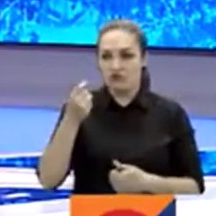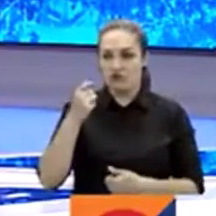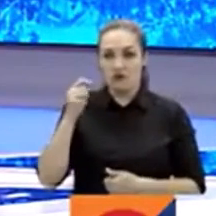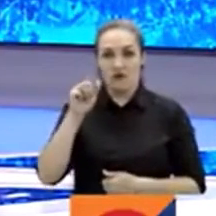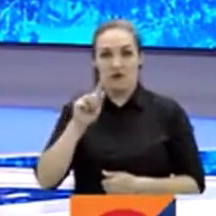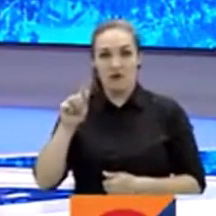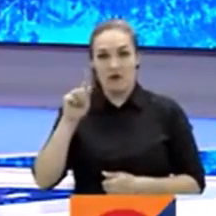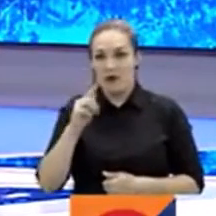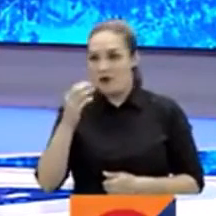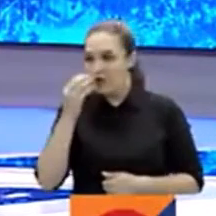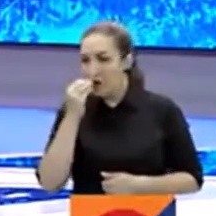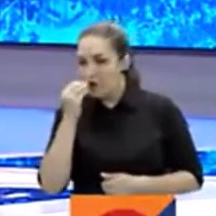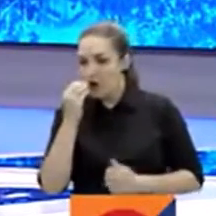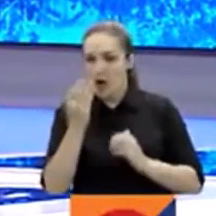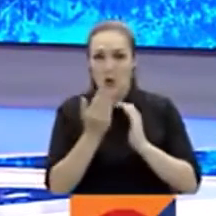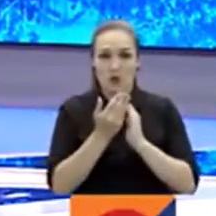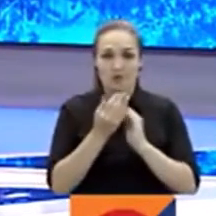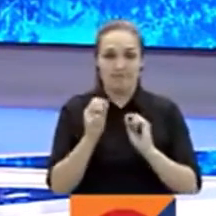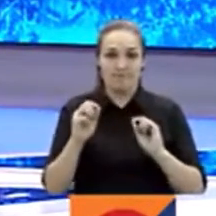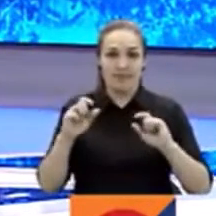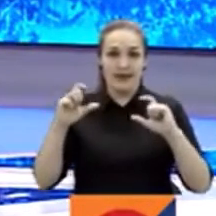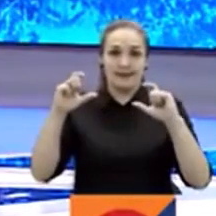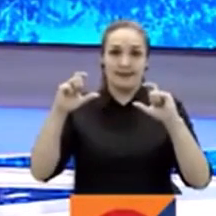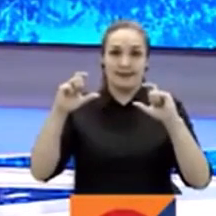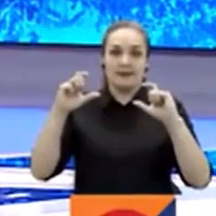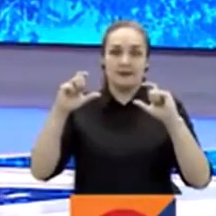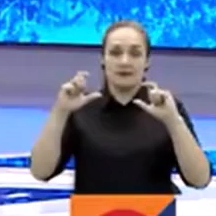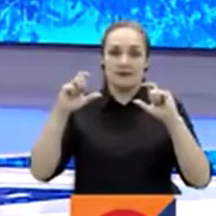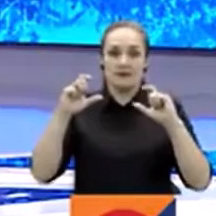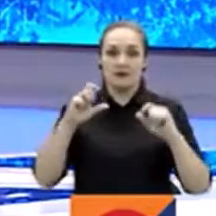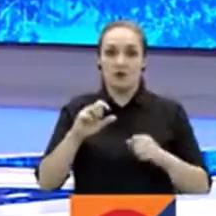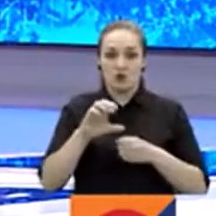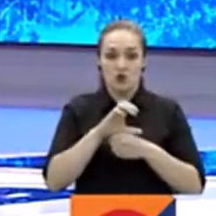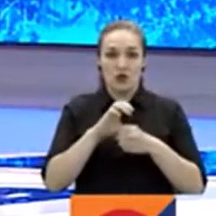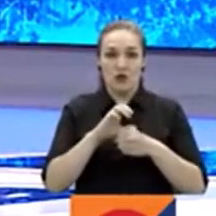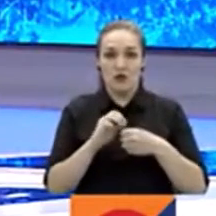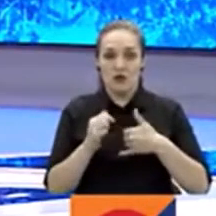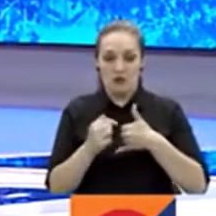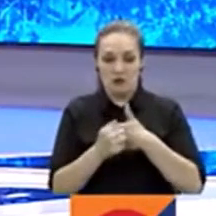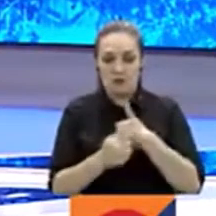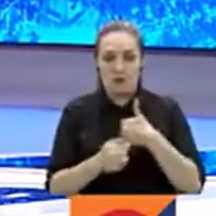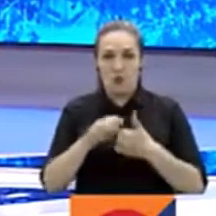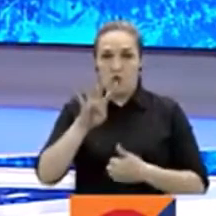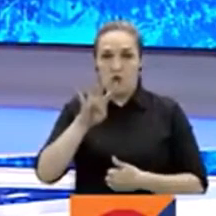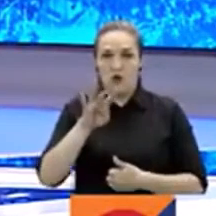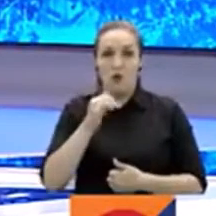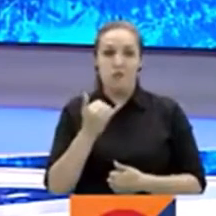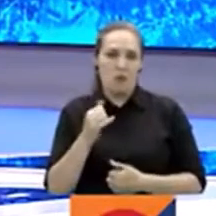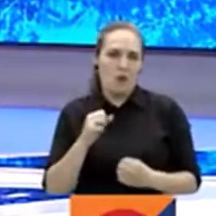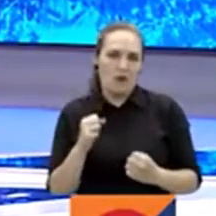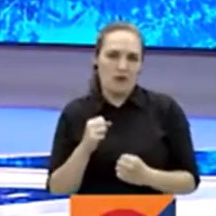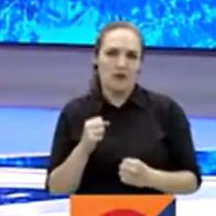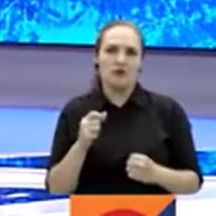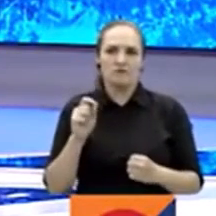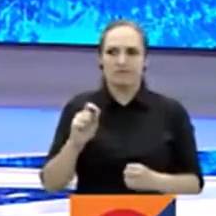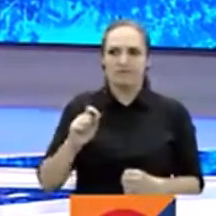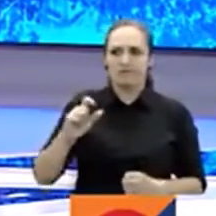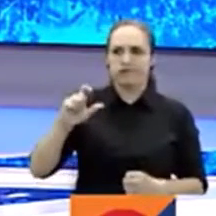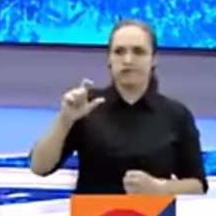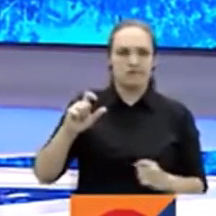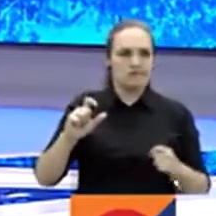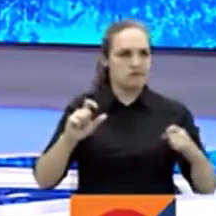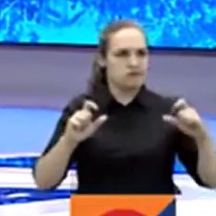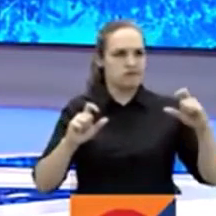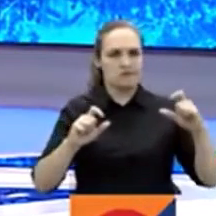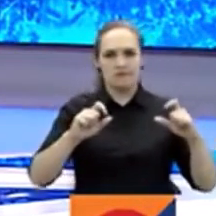de alimentación aparecen como los más altos. 4 ciudades del país, entre ellas la capital, aparecen con índice de precios al consumidor